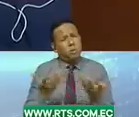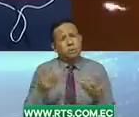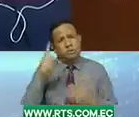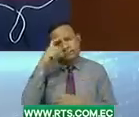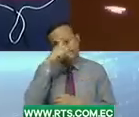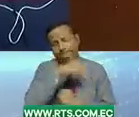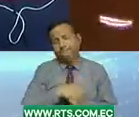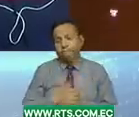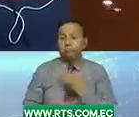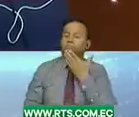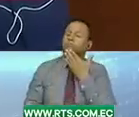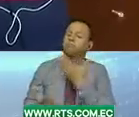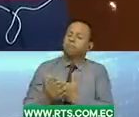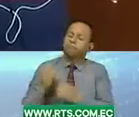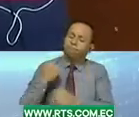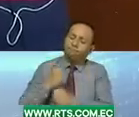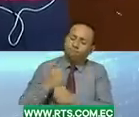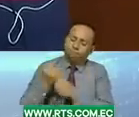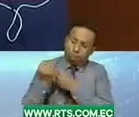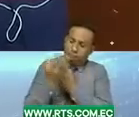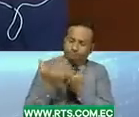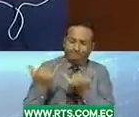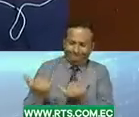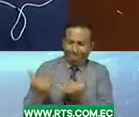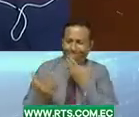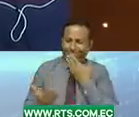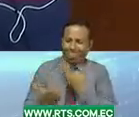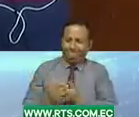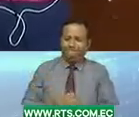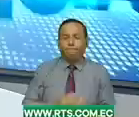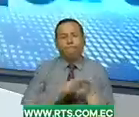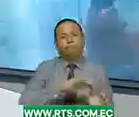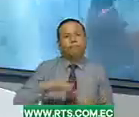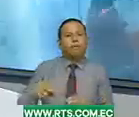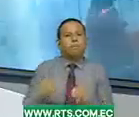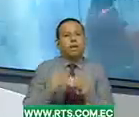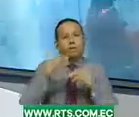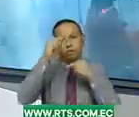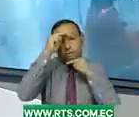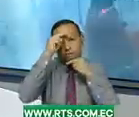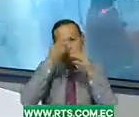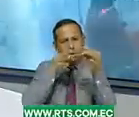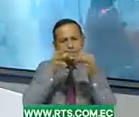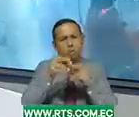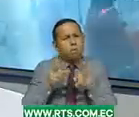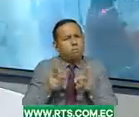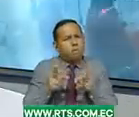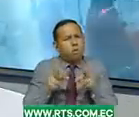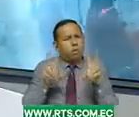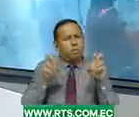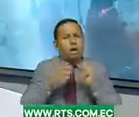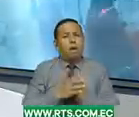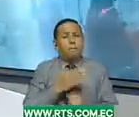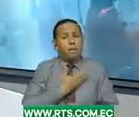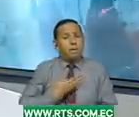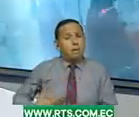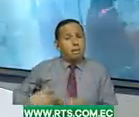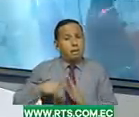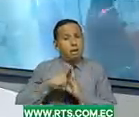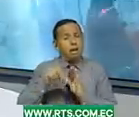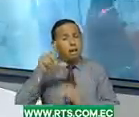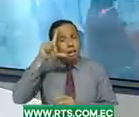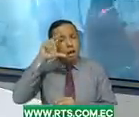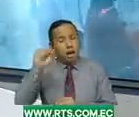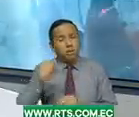Te agradecemos por este informe. Vamos con más información, amigos. Y a propósito de este tema, el presidente Guillermo Lasso cumplió agenda